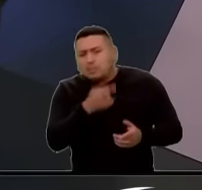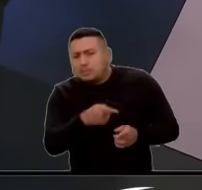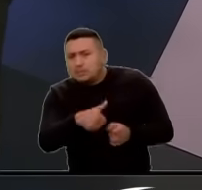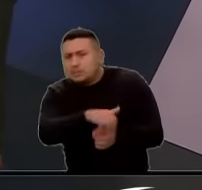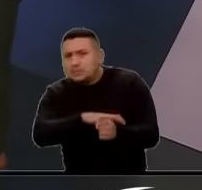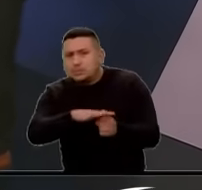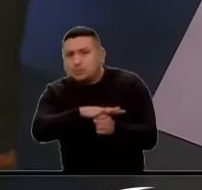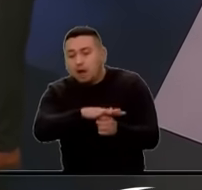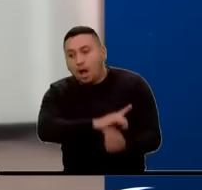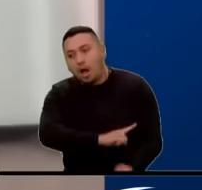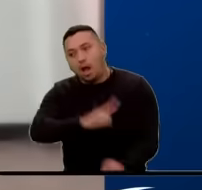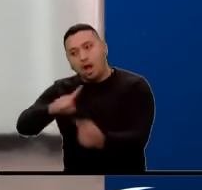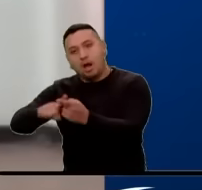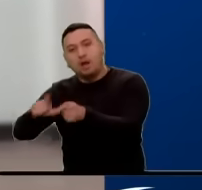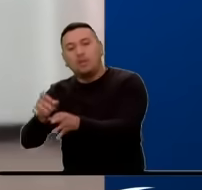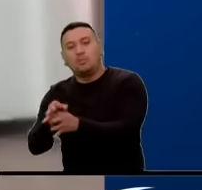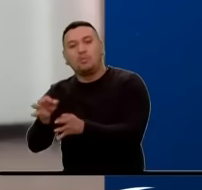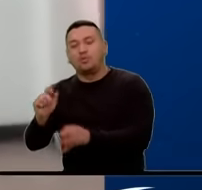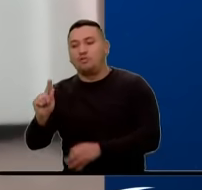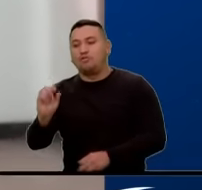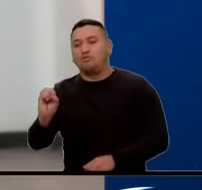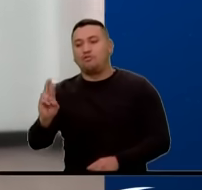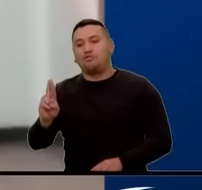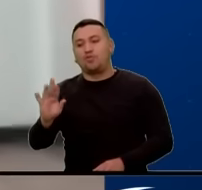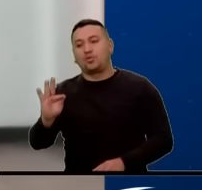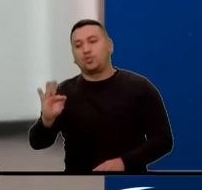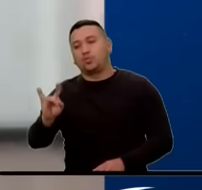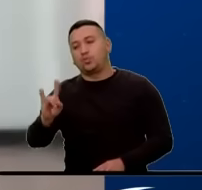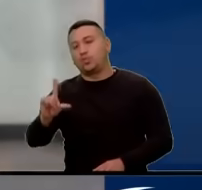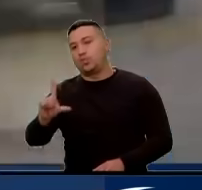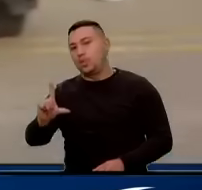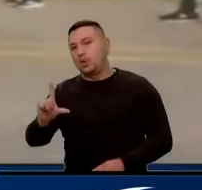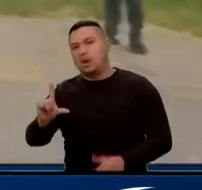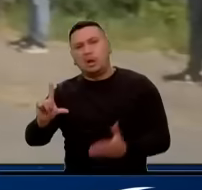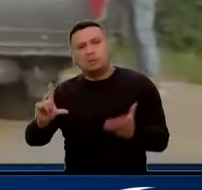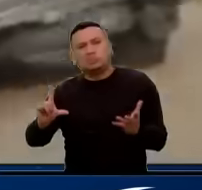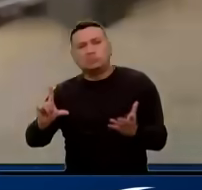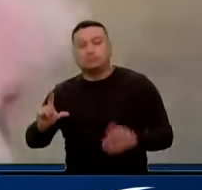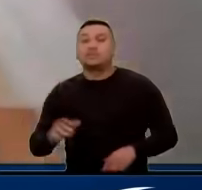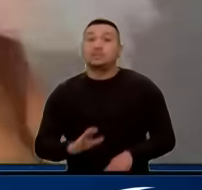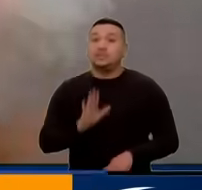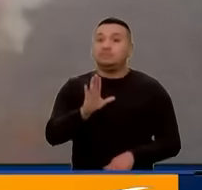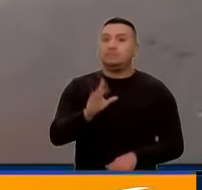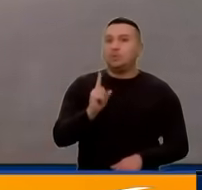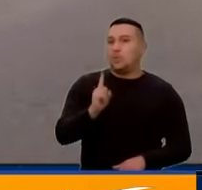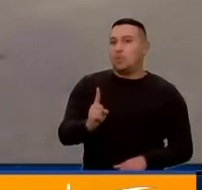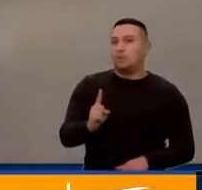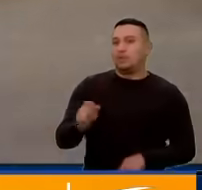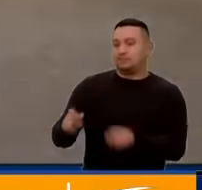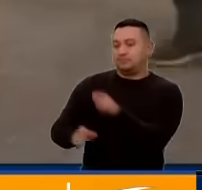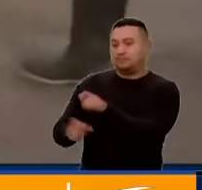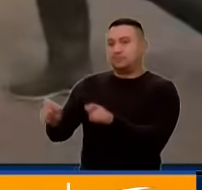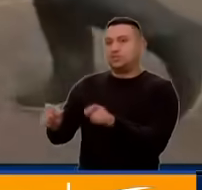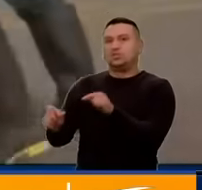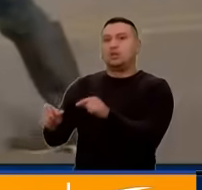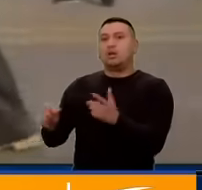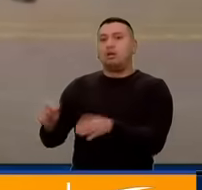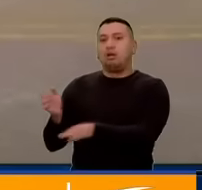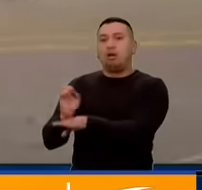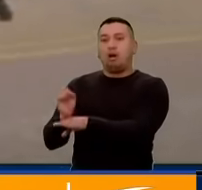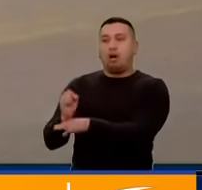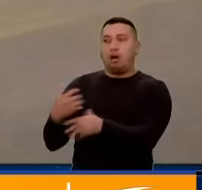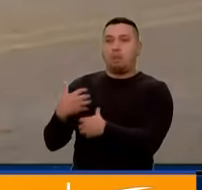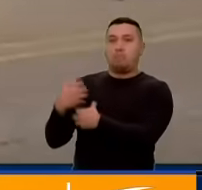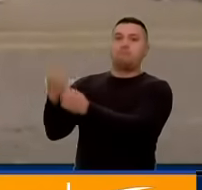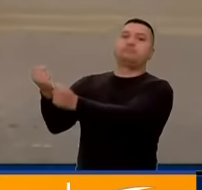En ese momento, estos sujetos se entretienen sacando el vehículo para podérselo llevar. Uno de